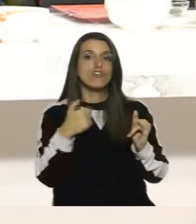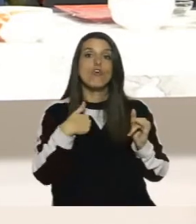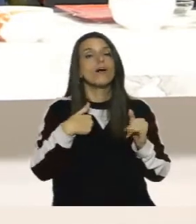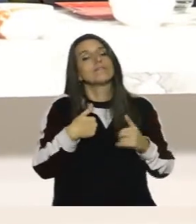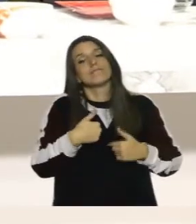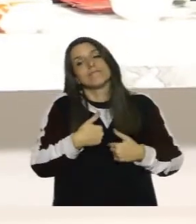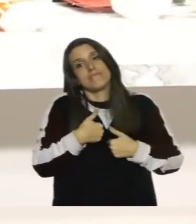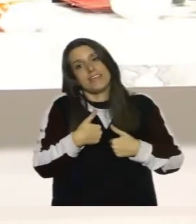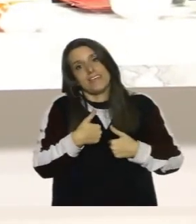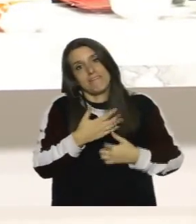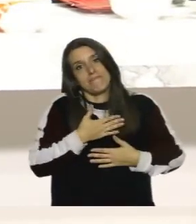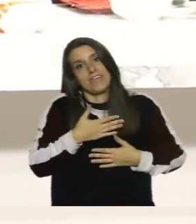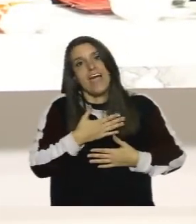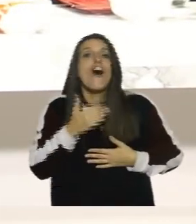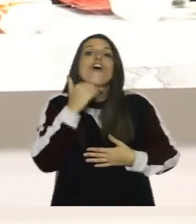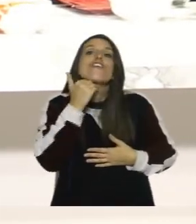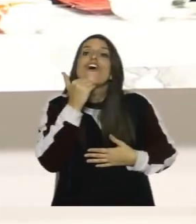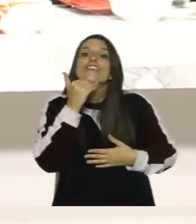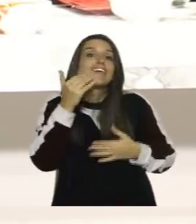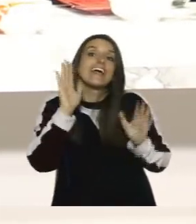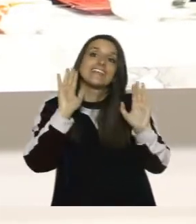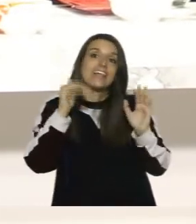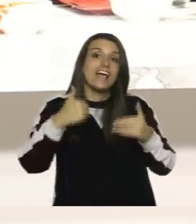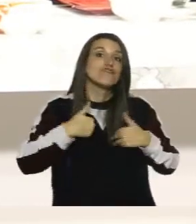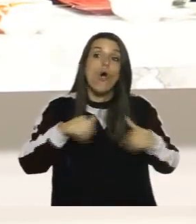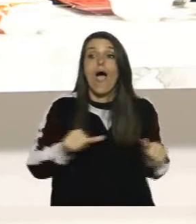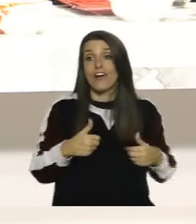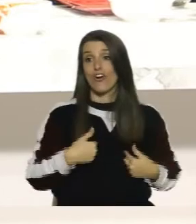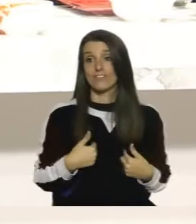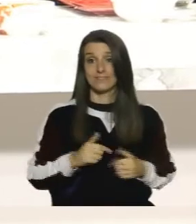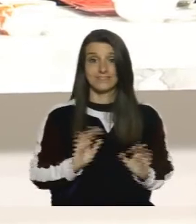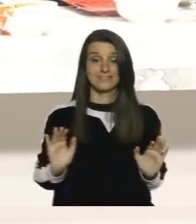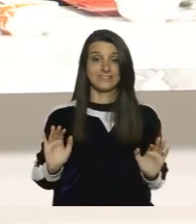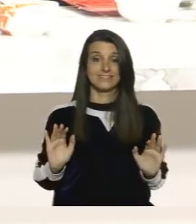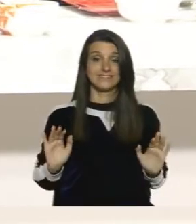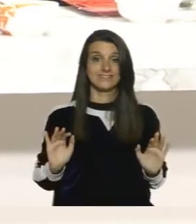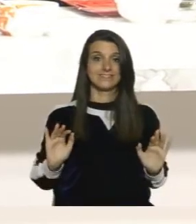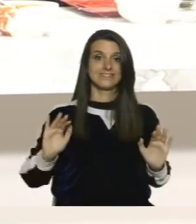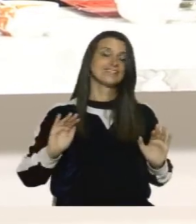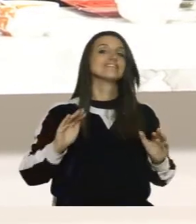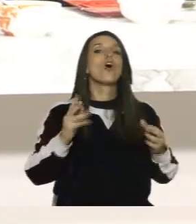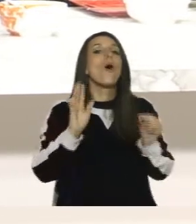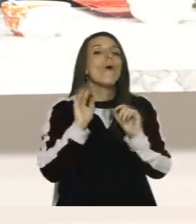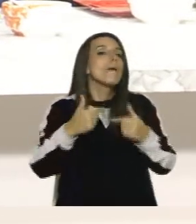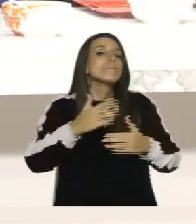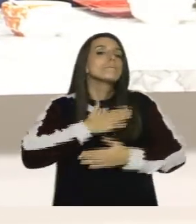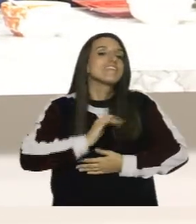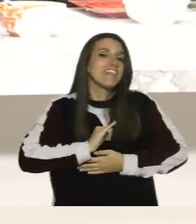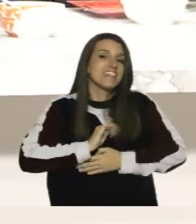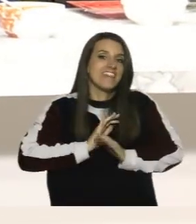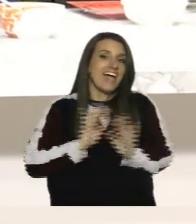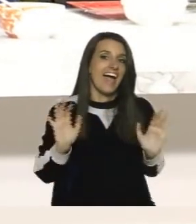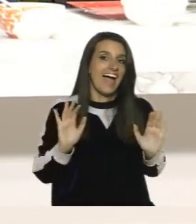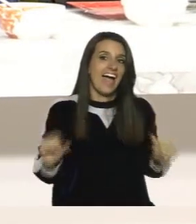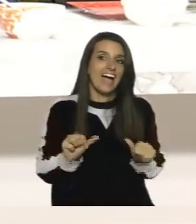O sea, que en realidad, no sé si decirle torta gallega, es torta gallega a lo Clipper. Me encantó. Torta gallega a lo Clipper. Le tomamos la palabra. Esa la podemos